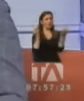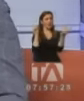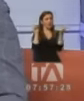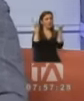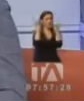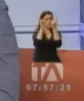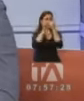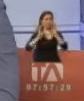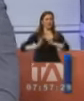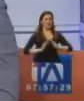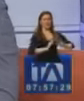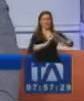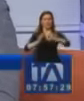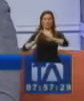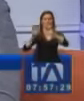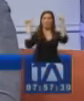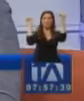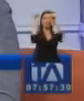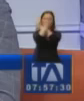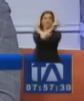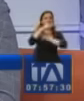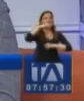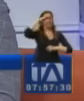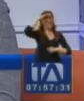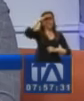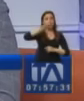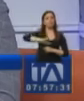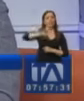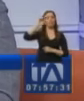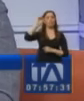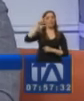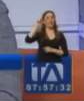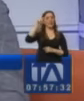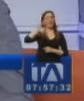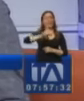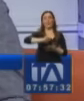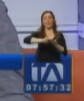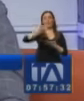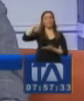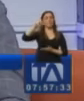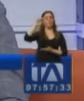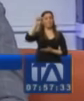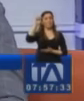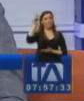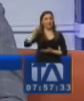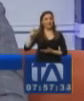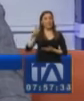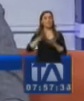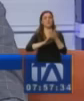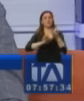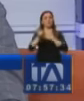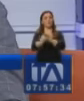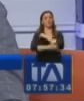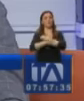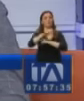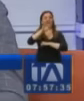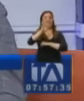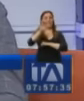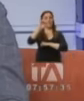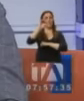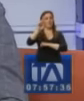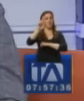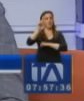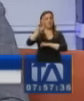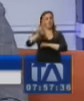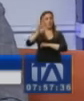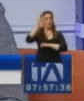zonas habitadas, ¿sí? Uh-huh. Hay en Medellín, hay en La Paz, incluso en Beirut. Yo me subí en uno que pasa mucho